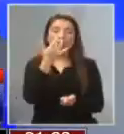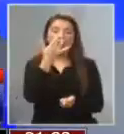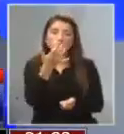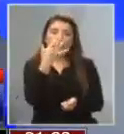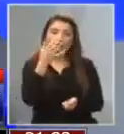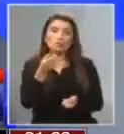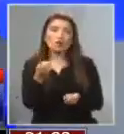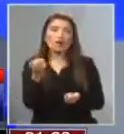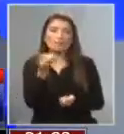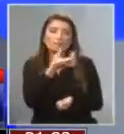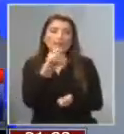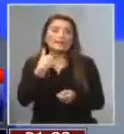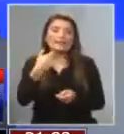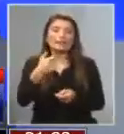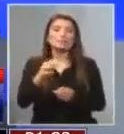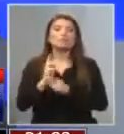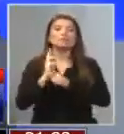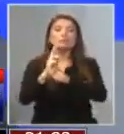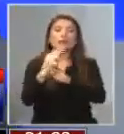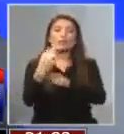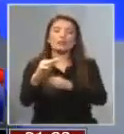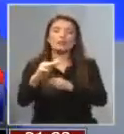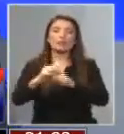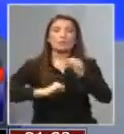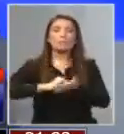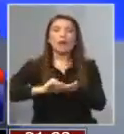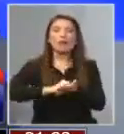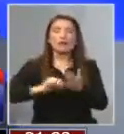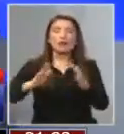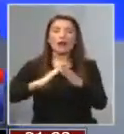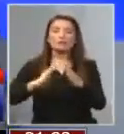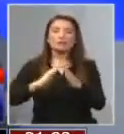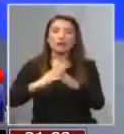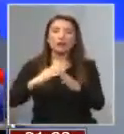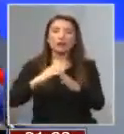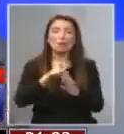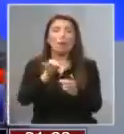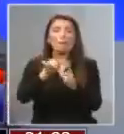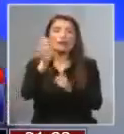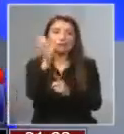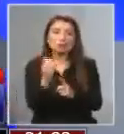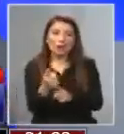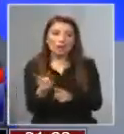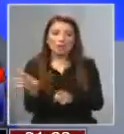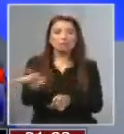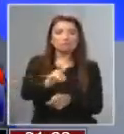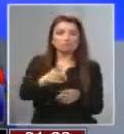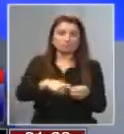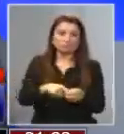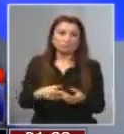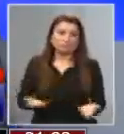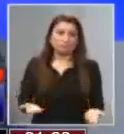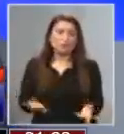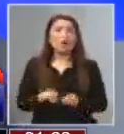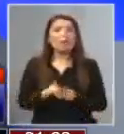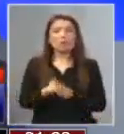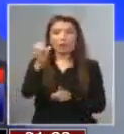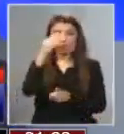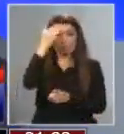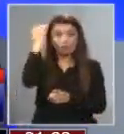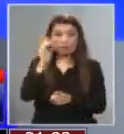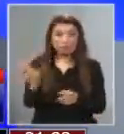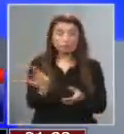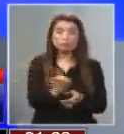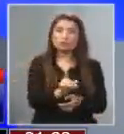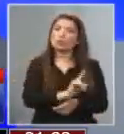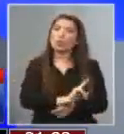Trabajadoras de Casa Particular estuviera ahí. Pero está claro que no está ahí por ser experta en materia constitucional, está ahí por otras consideraciones que yo considero que son plenamente, por supuesto,